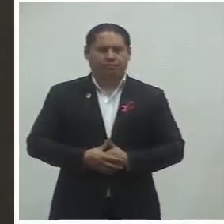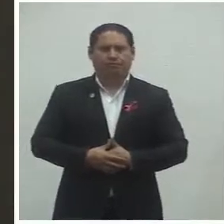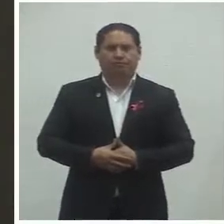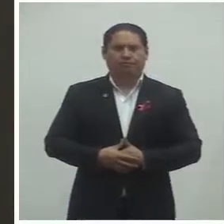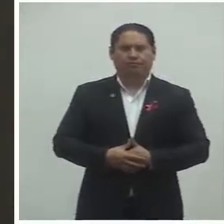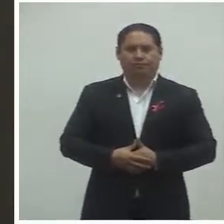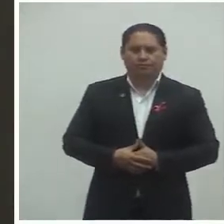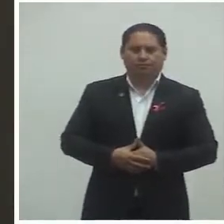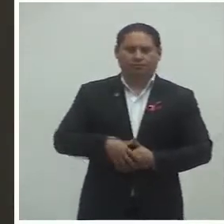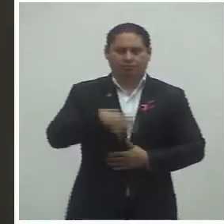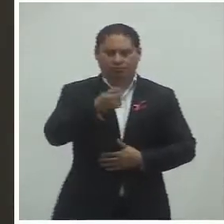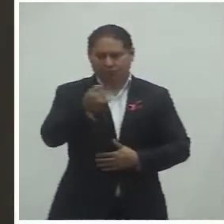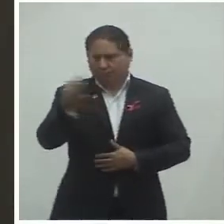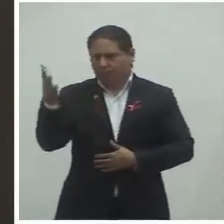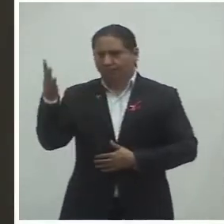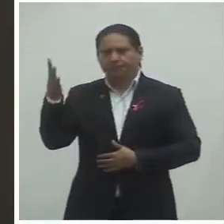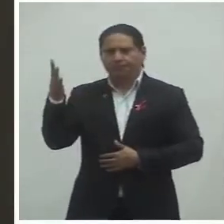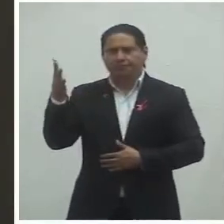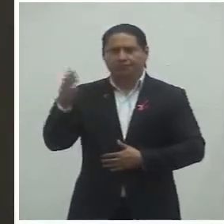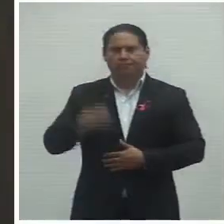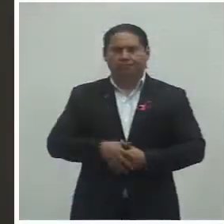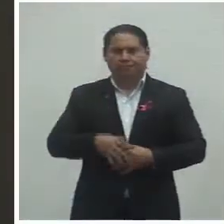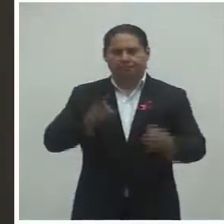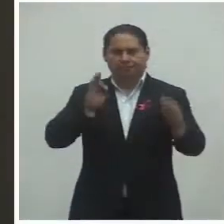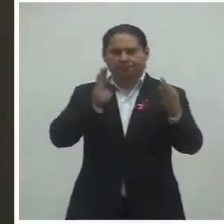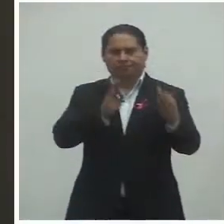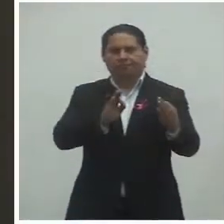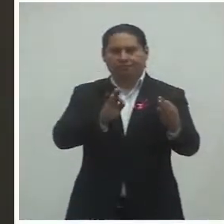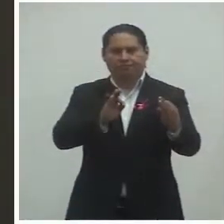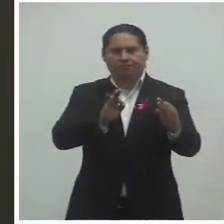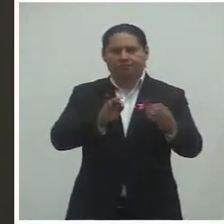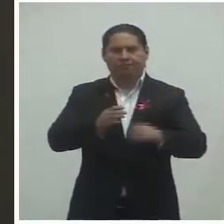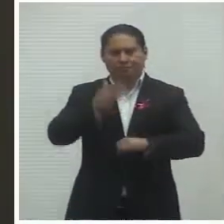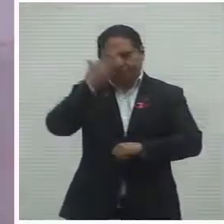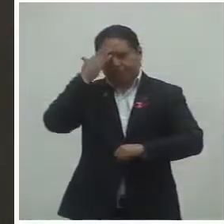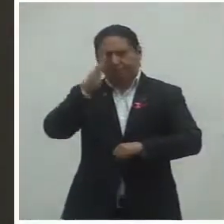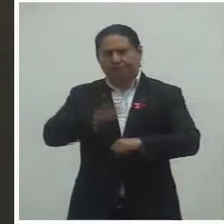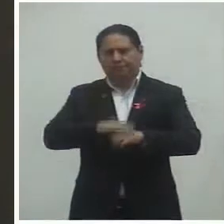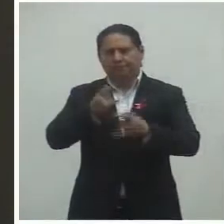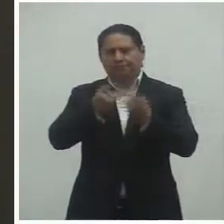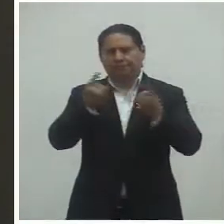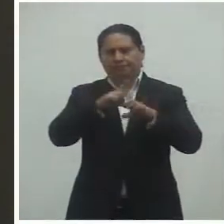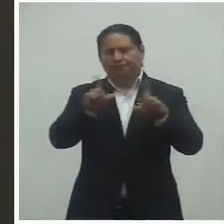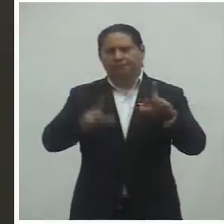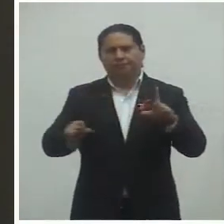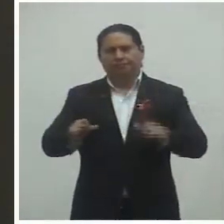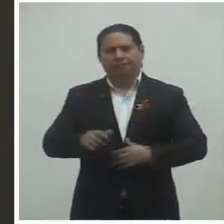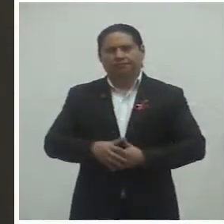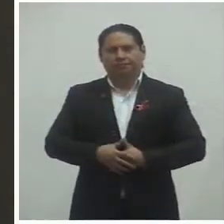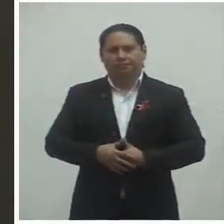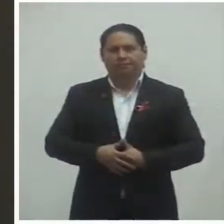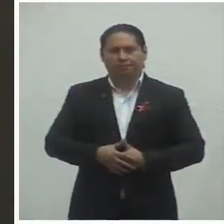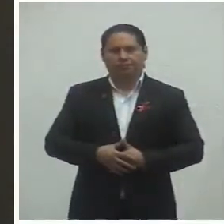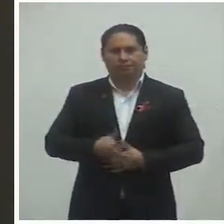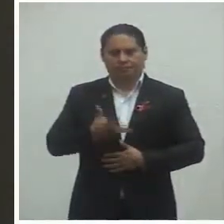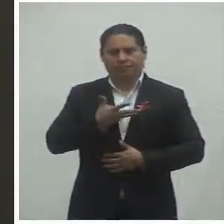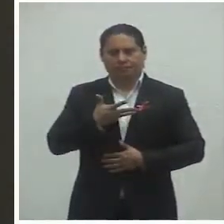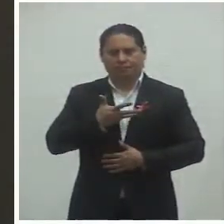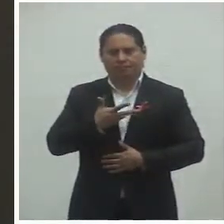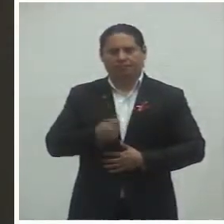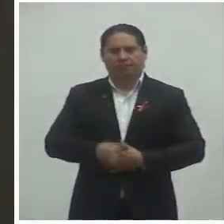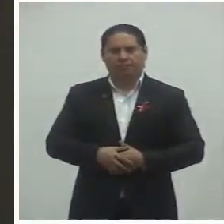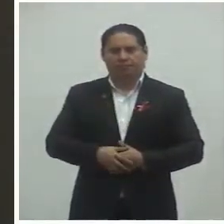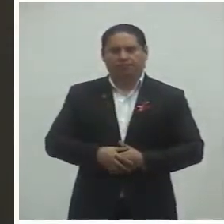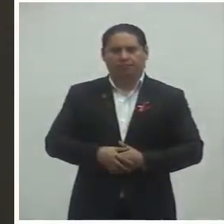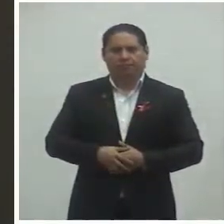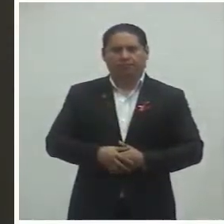Las y los mexicanos estamos frente a un gran acontecimiento de la historia nacional. Estamos